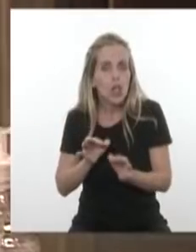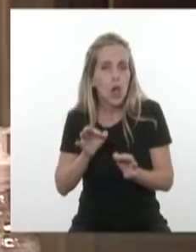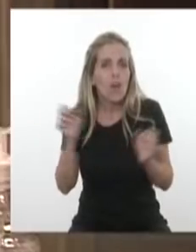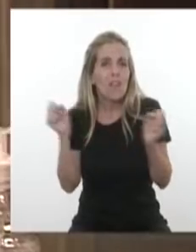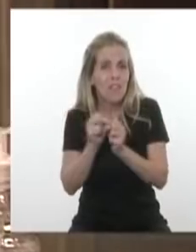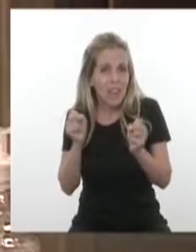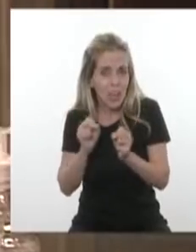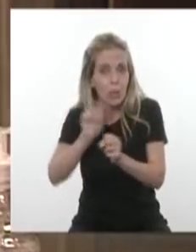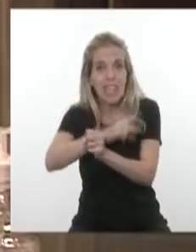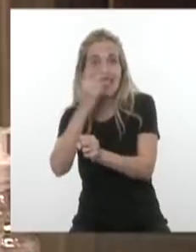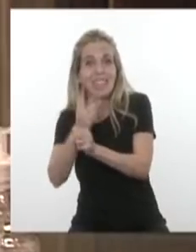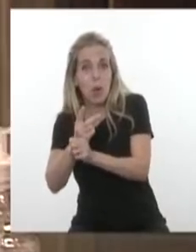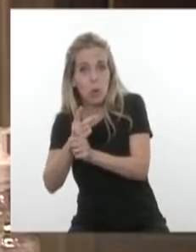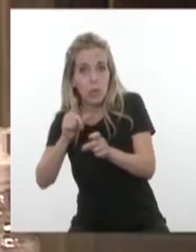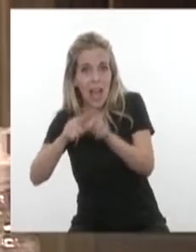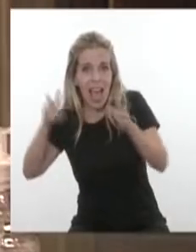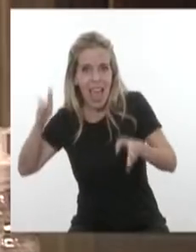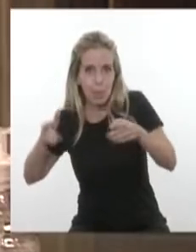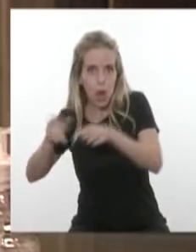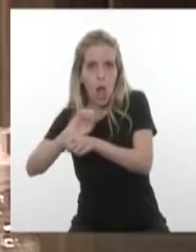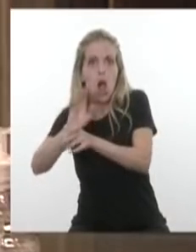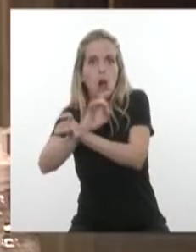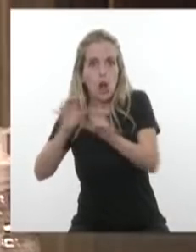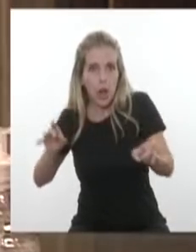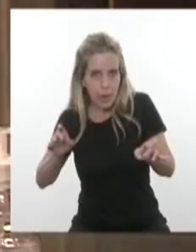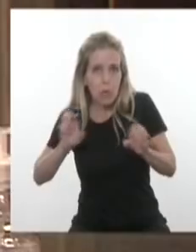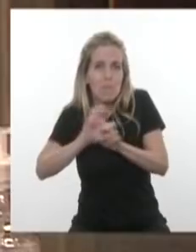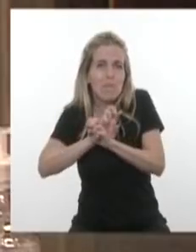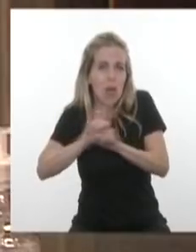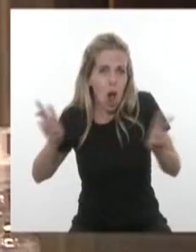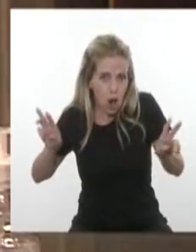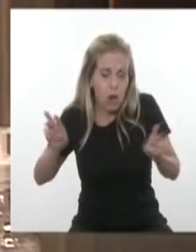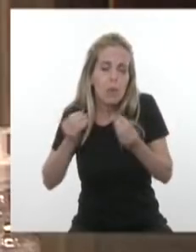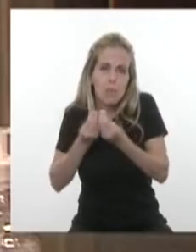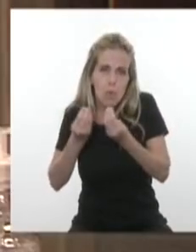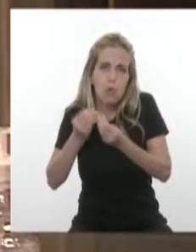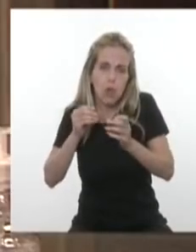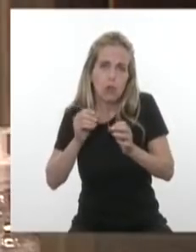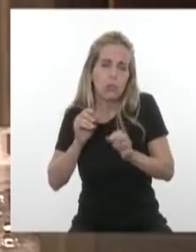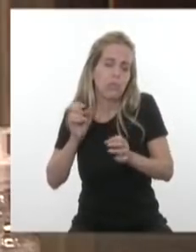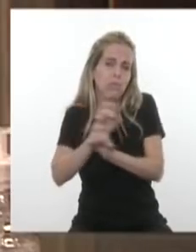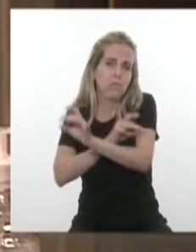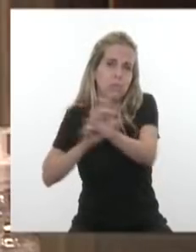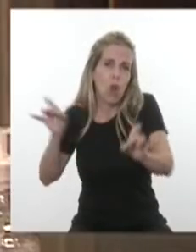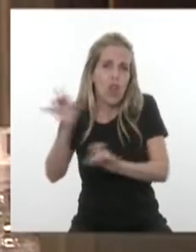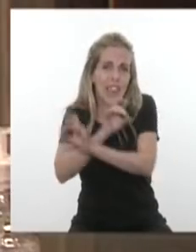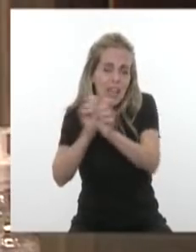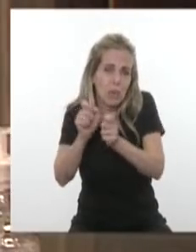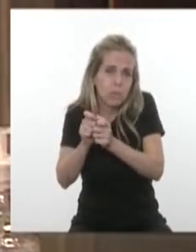segunda ola en muchos casos con niveles de contagios y fallecimientos muy elevados